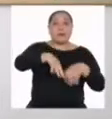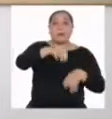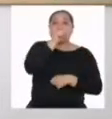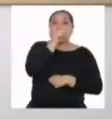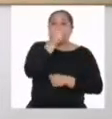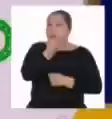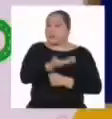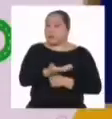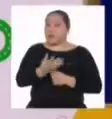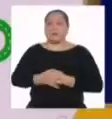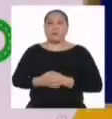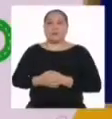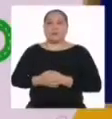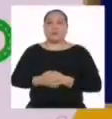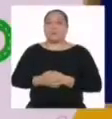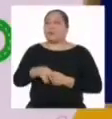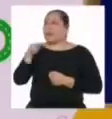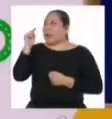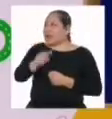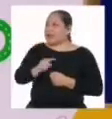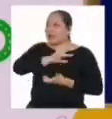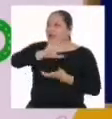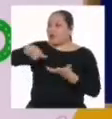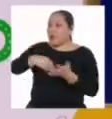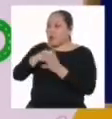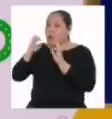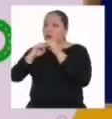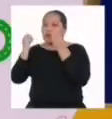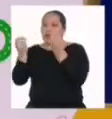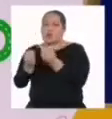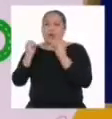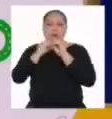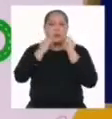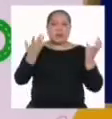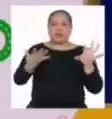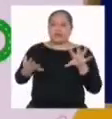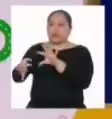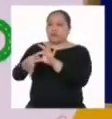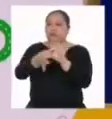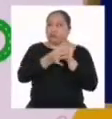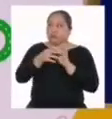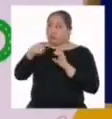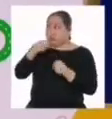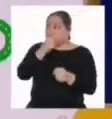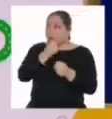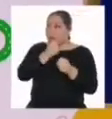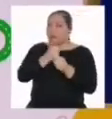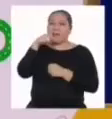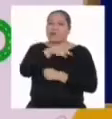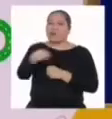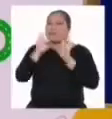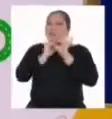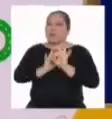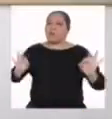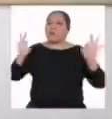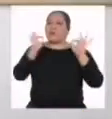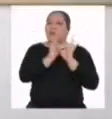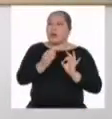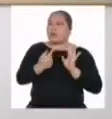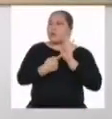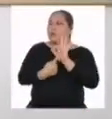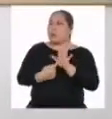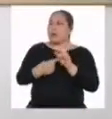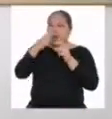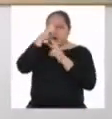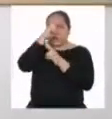una empresa. Es que el accionar de entidades públicas como privadas es muy importante para el ambiente.